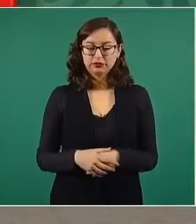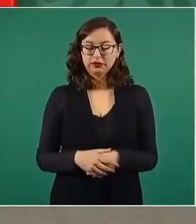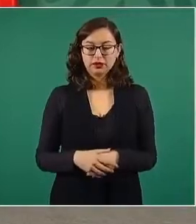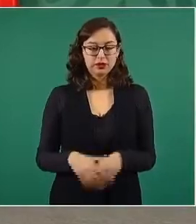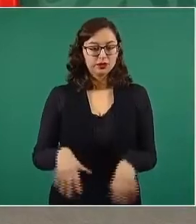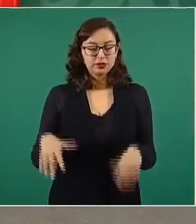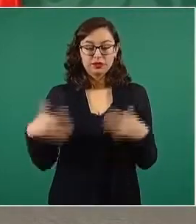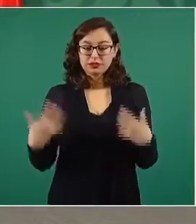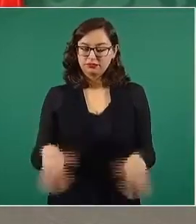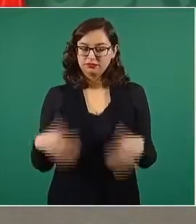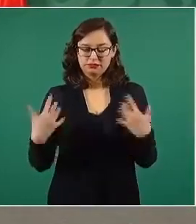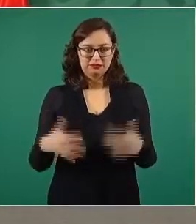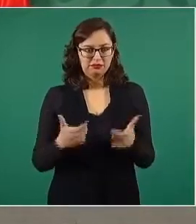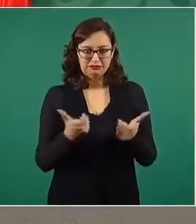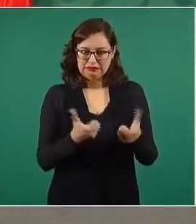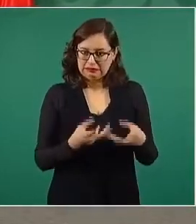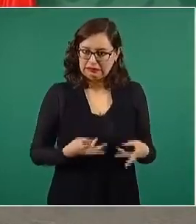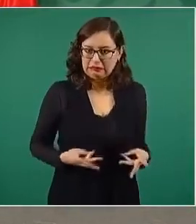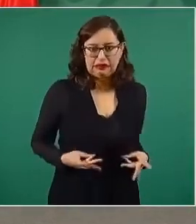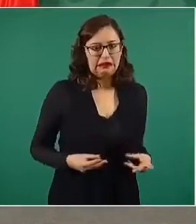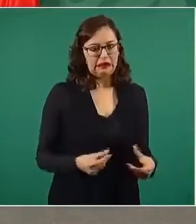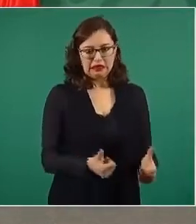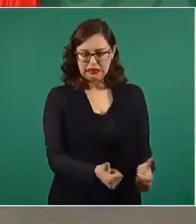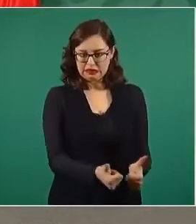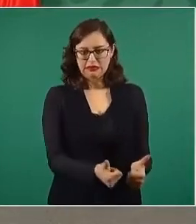costaba mucho mantener ese aparato